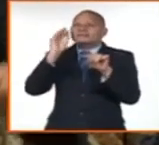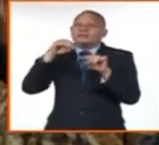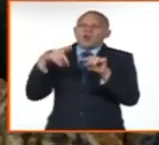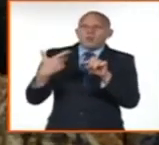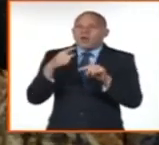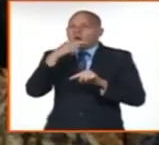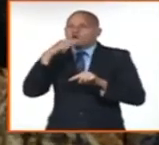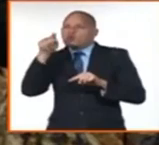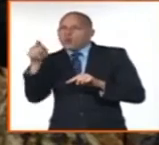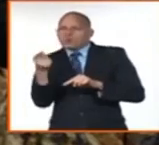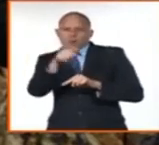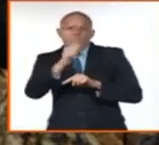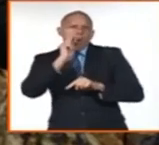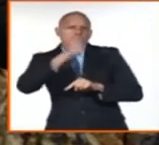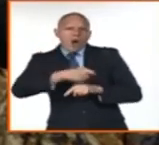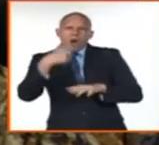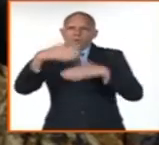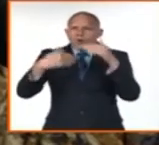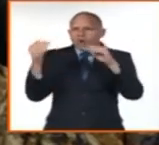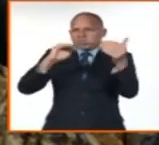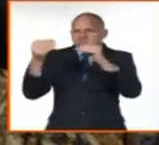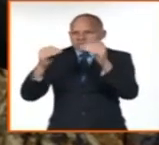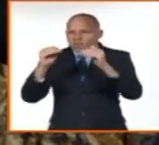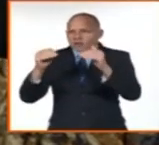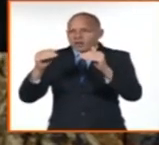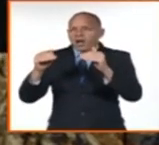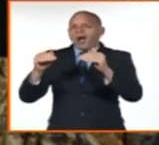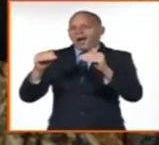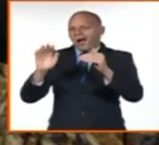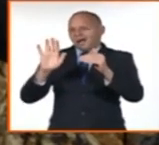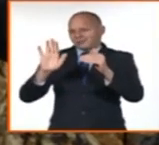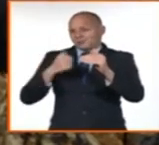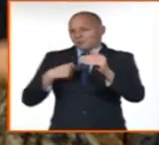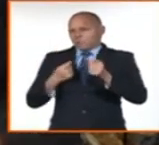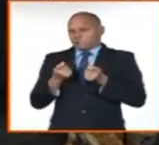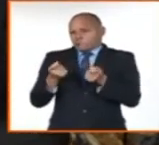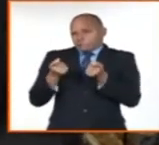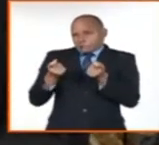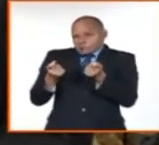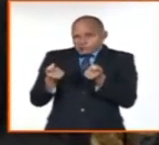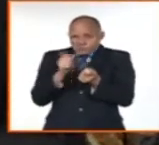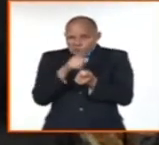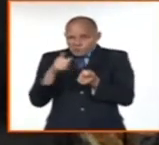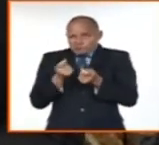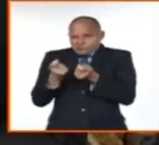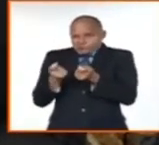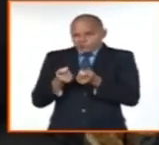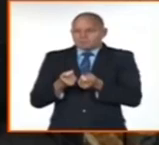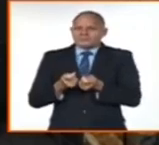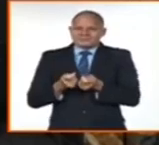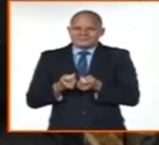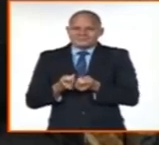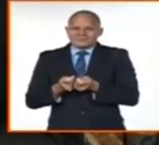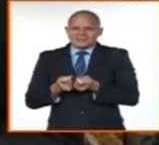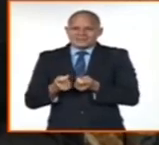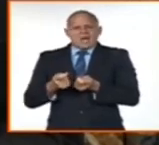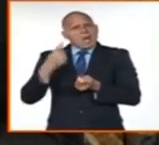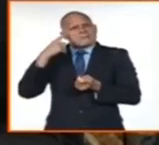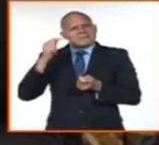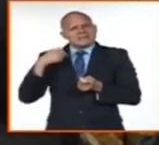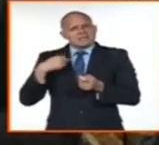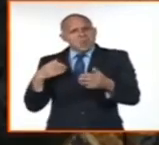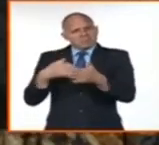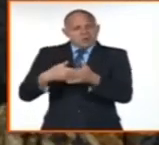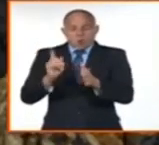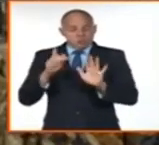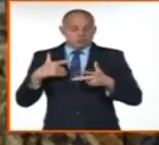Han atizado, le han echado leña a las estufas de los otros, no a las estufas de ellos. ¿Y qué ha pasado?